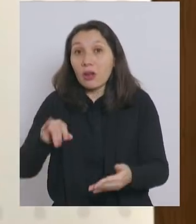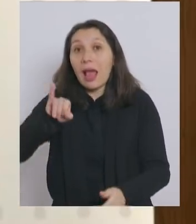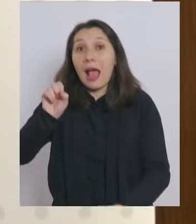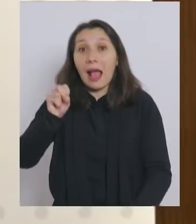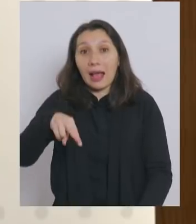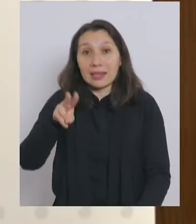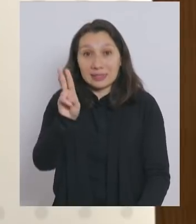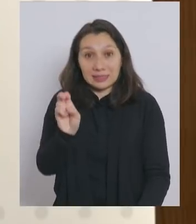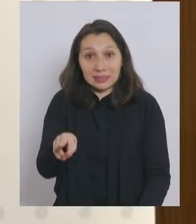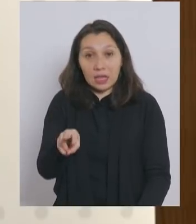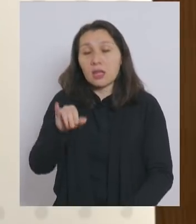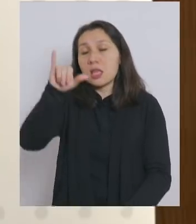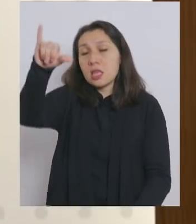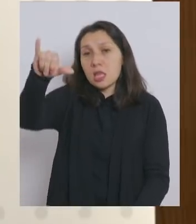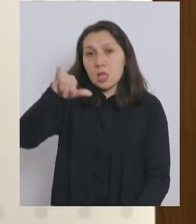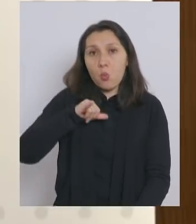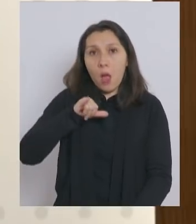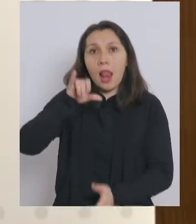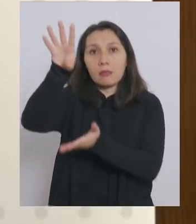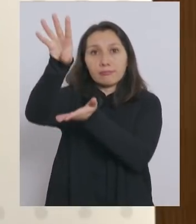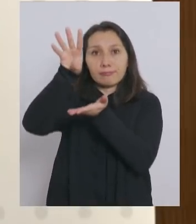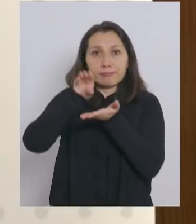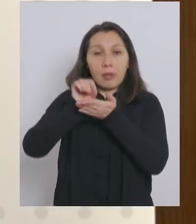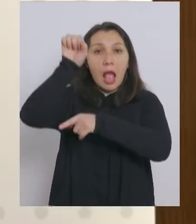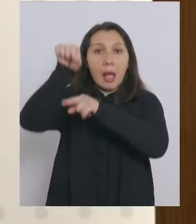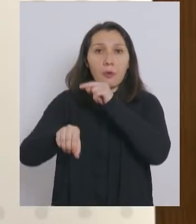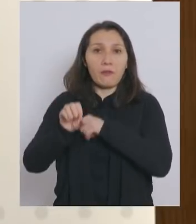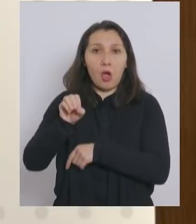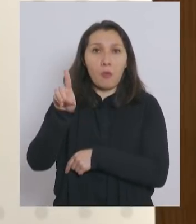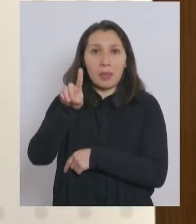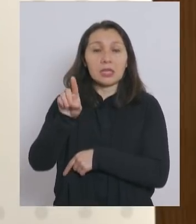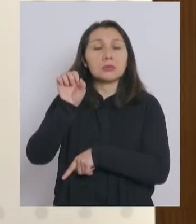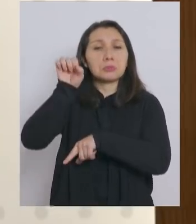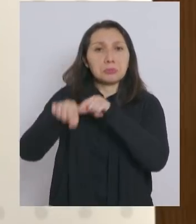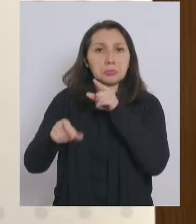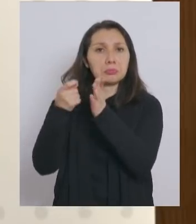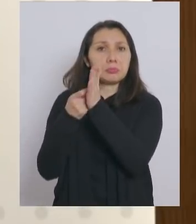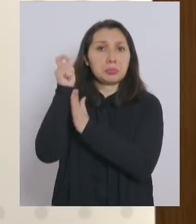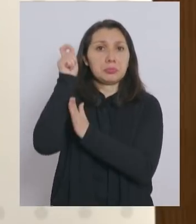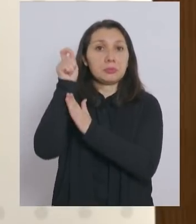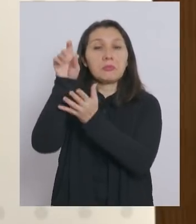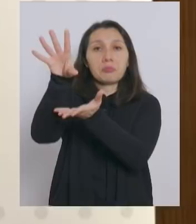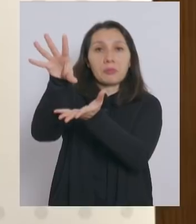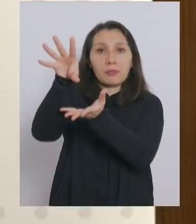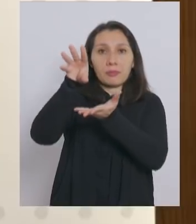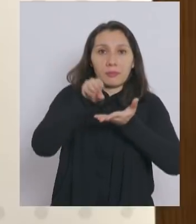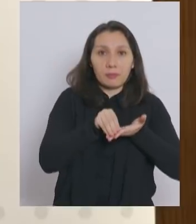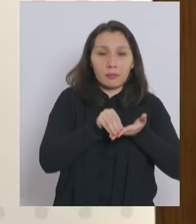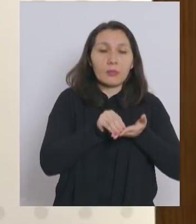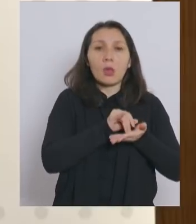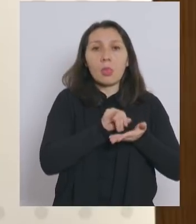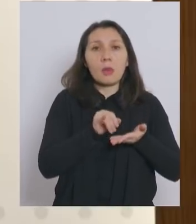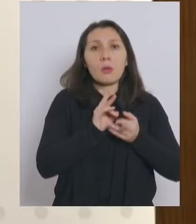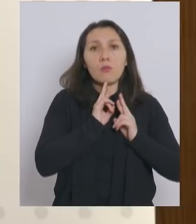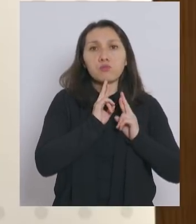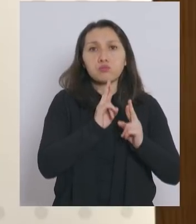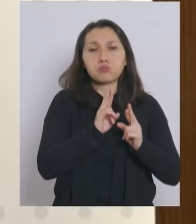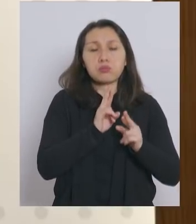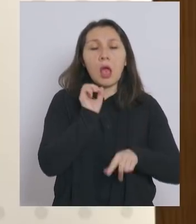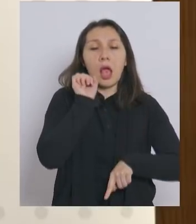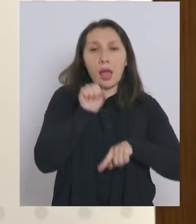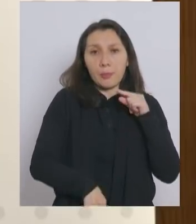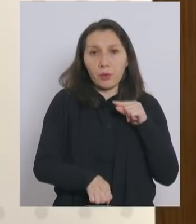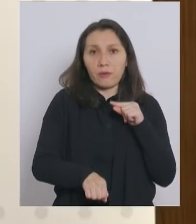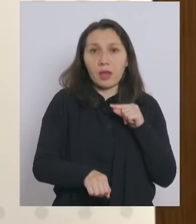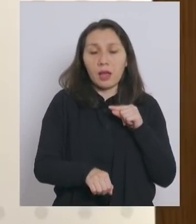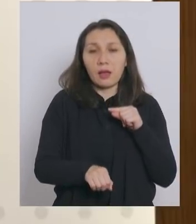Janssen, estamos homologando la autorización que dio la OMS, la precalificación que da la OMS, y nosotros haremos nuestra resolución de